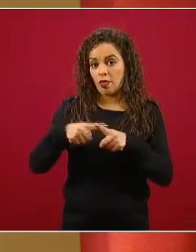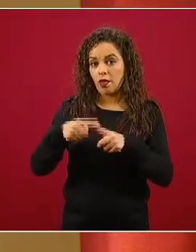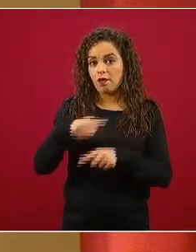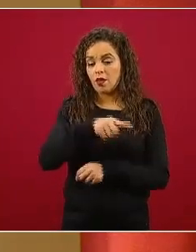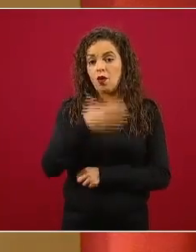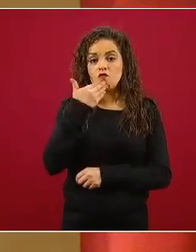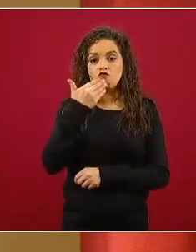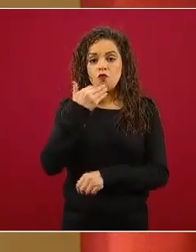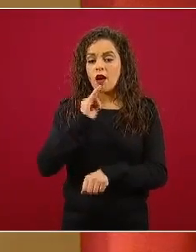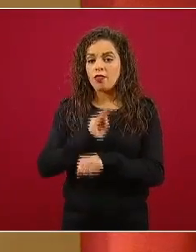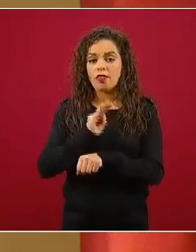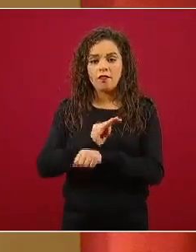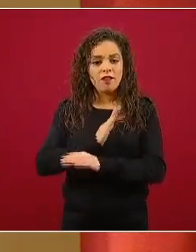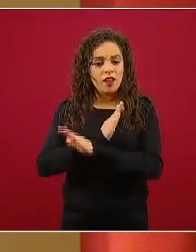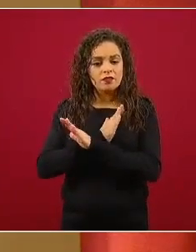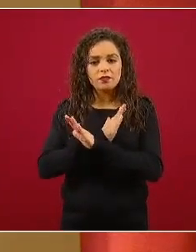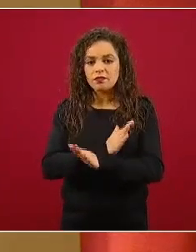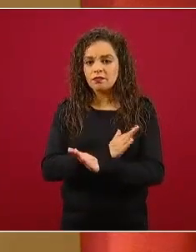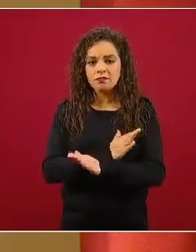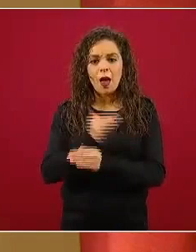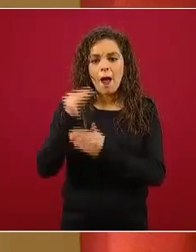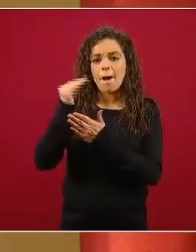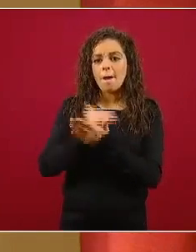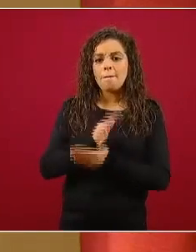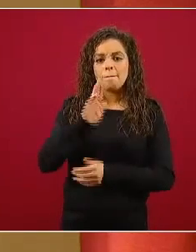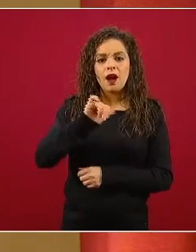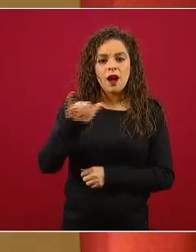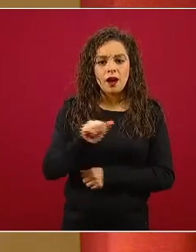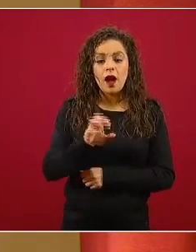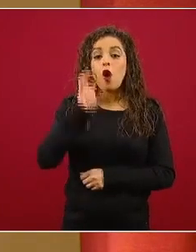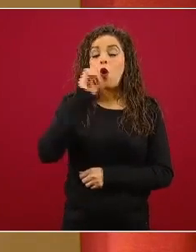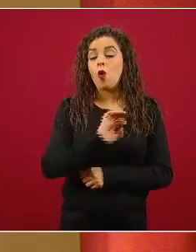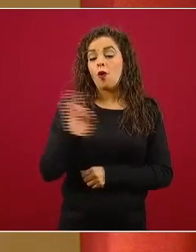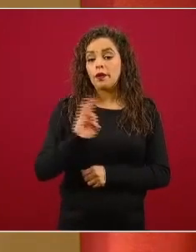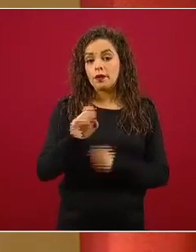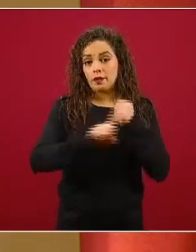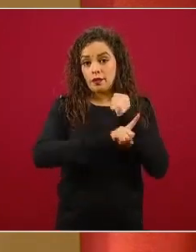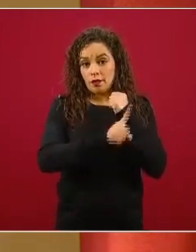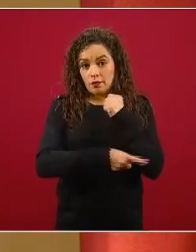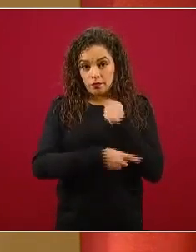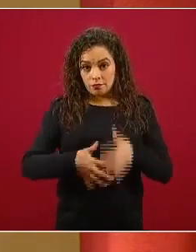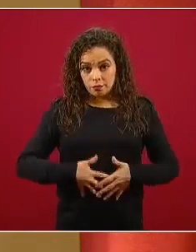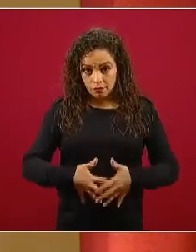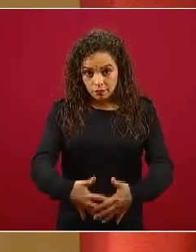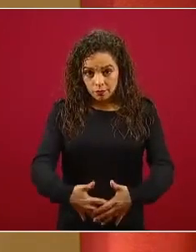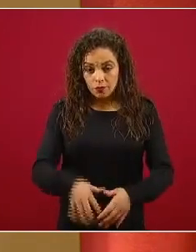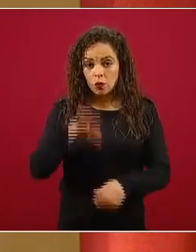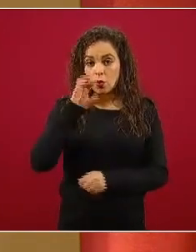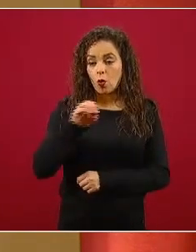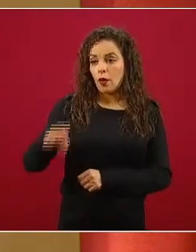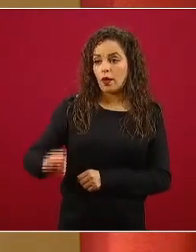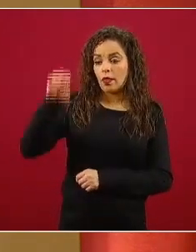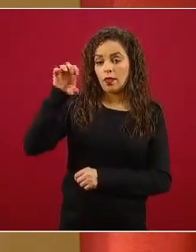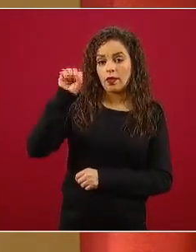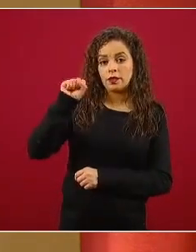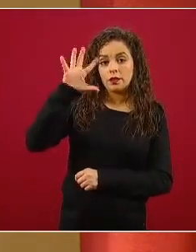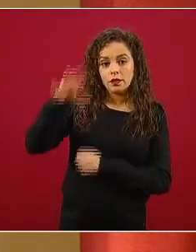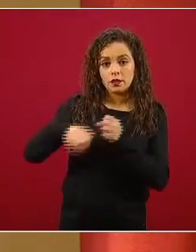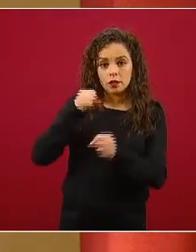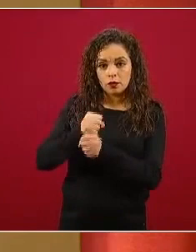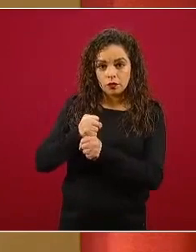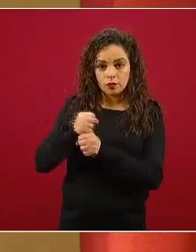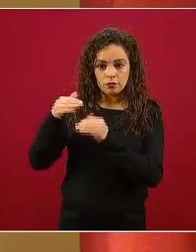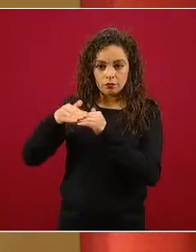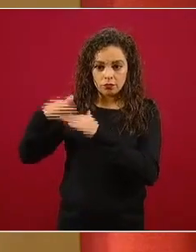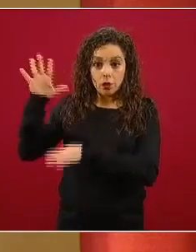sistema de defensas, o que sea una embarazada, o que tenga más de 65 años, o 60 años de hecho, o toda